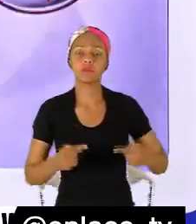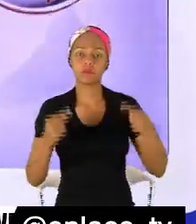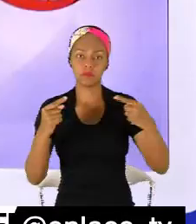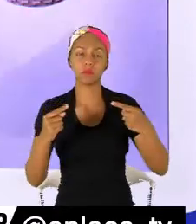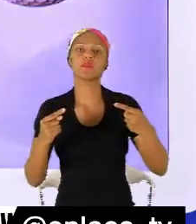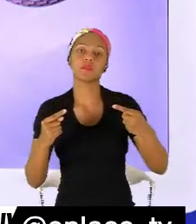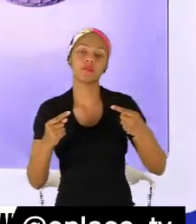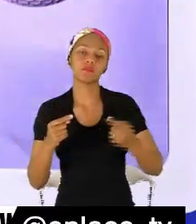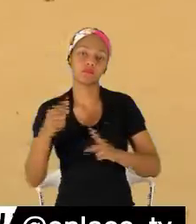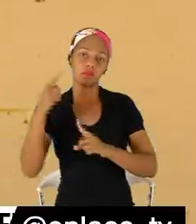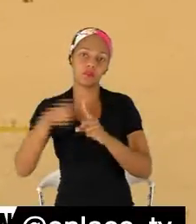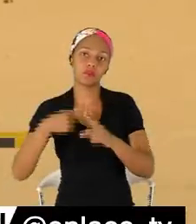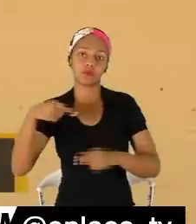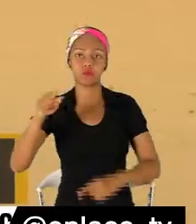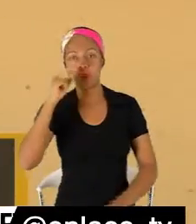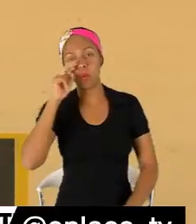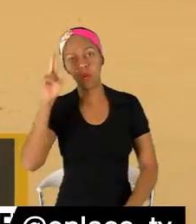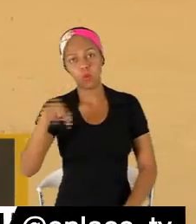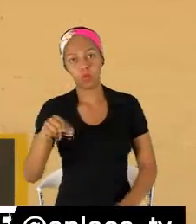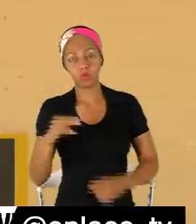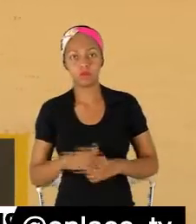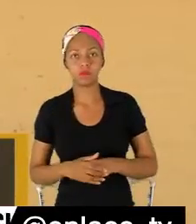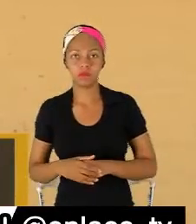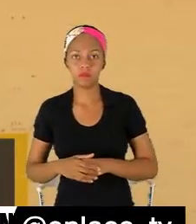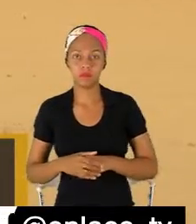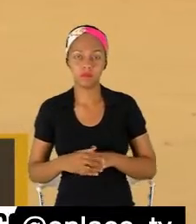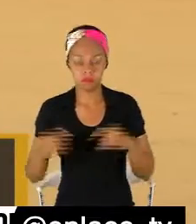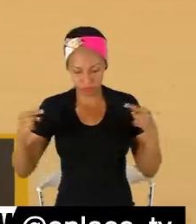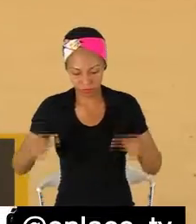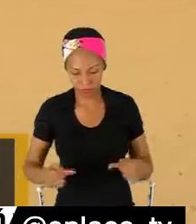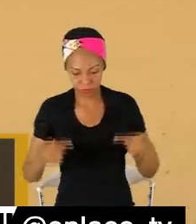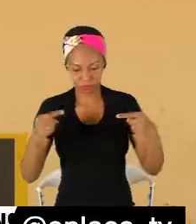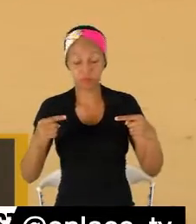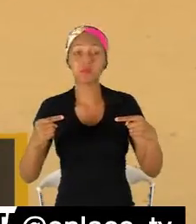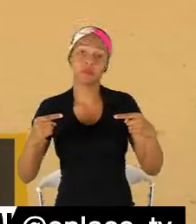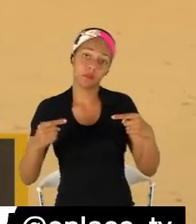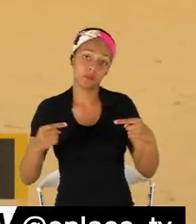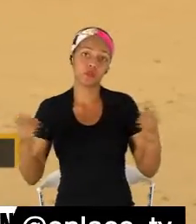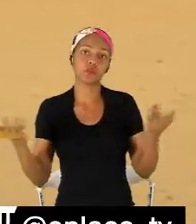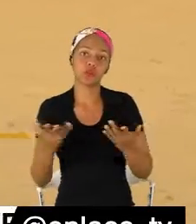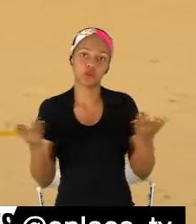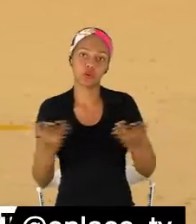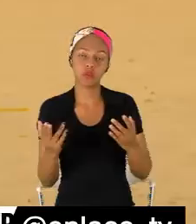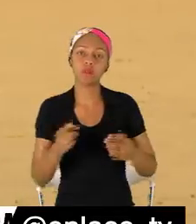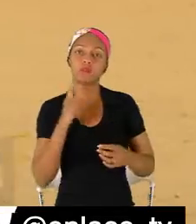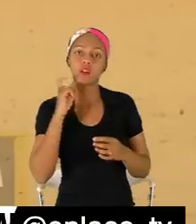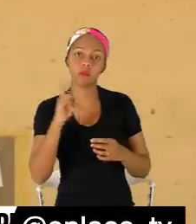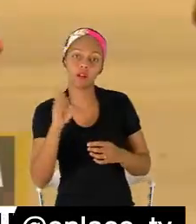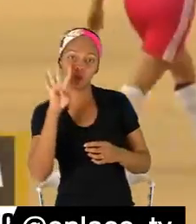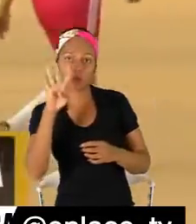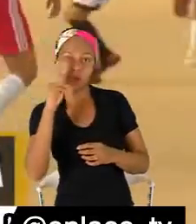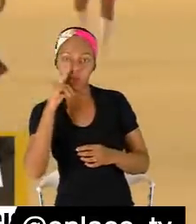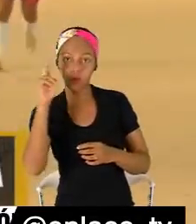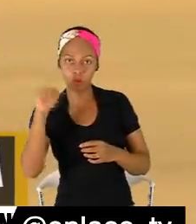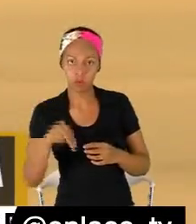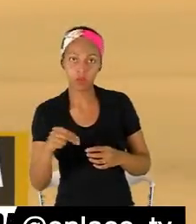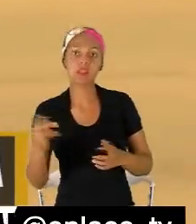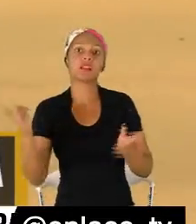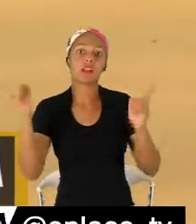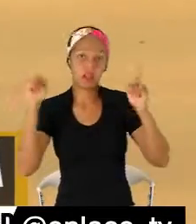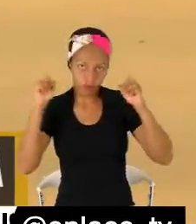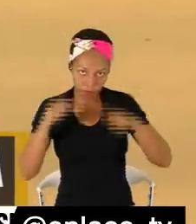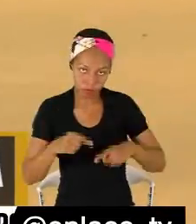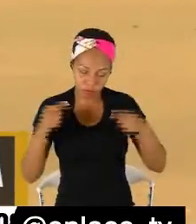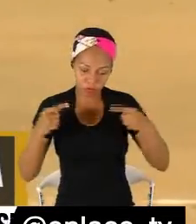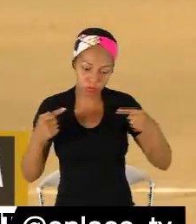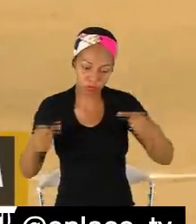junio. La primera fecha la abren Real Santander contra Villa de Mar en Bucaramanga el 4 de junio y allí mismo Botín de Oro se